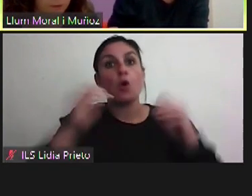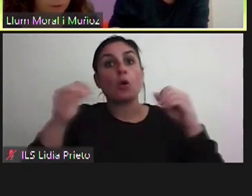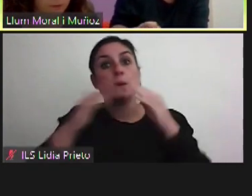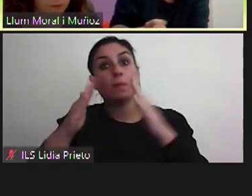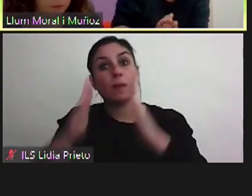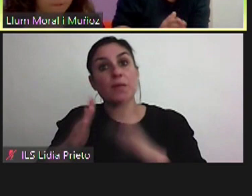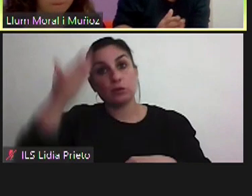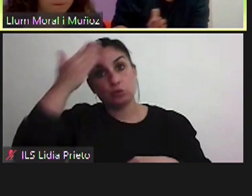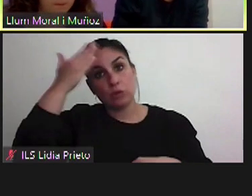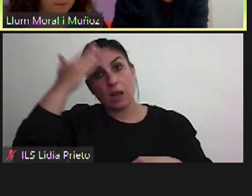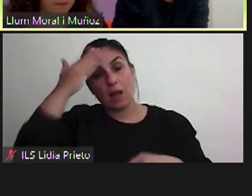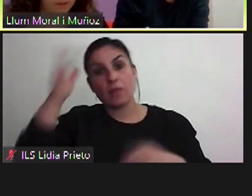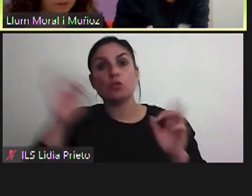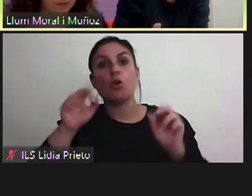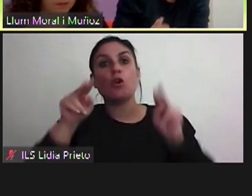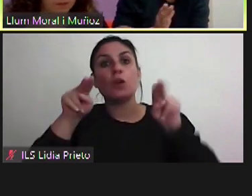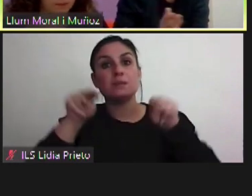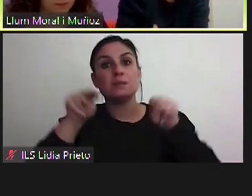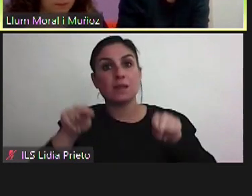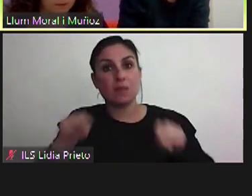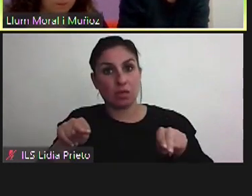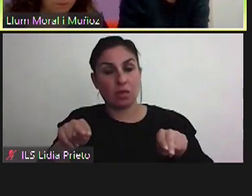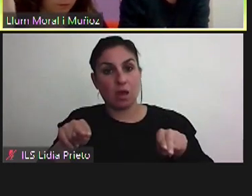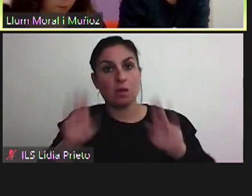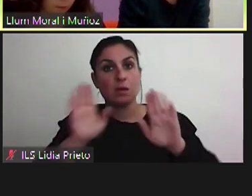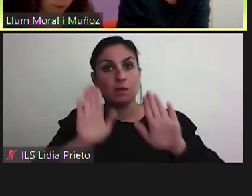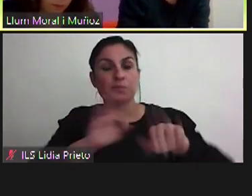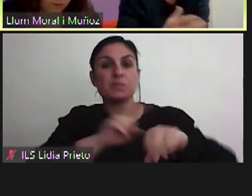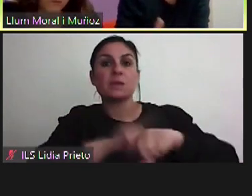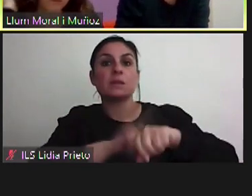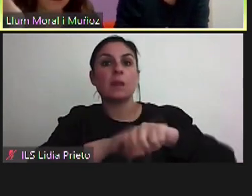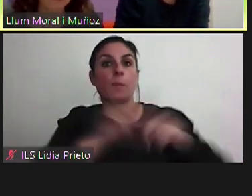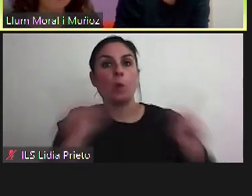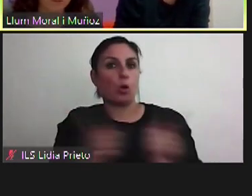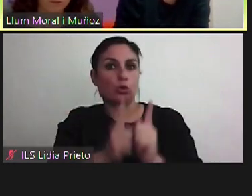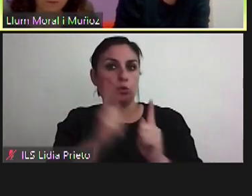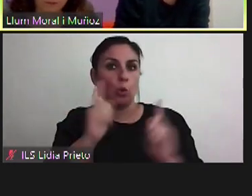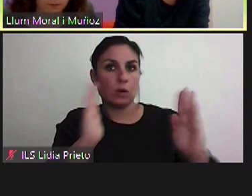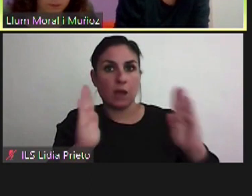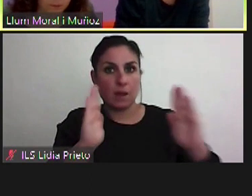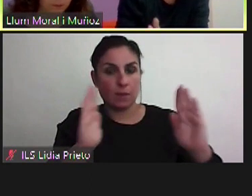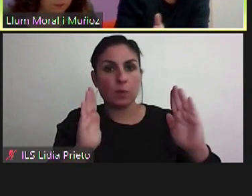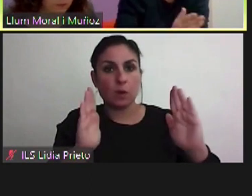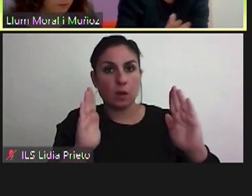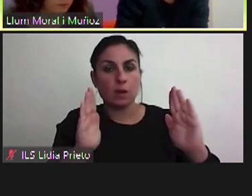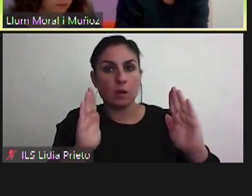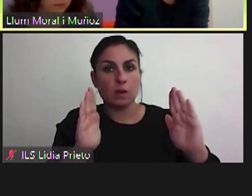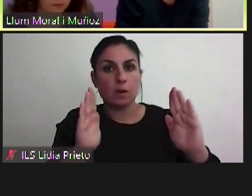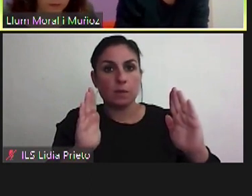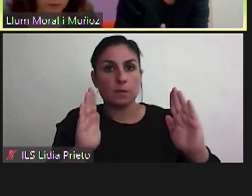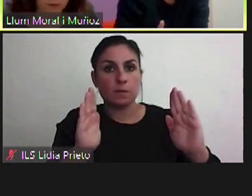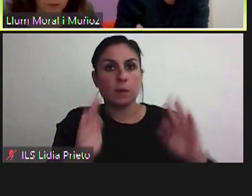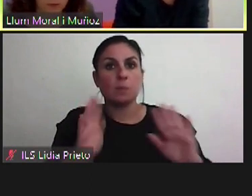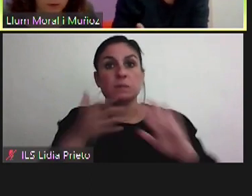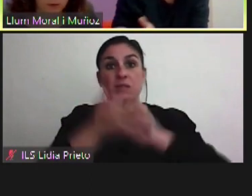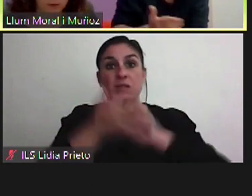o residencias, pero son de manera temporal y esos recursos tienen que estar siempre en el entorno comunitario. No tienen que estar separados de